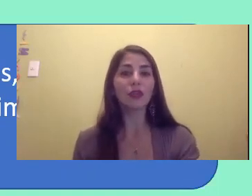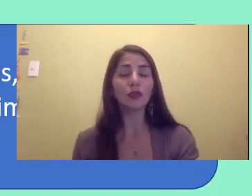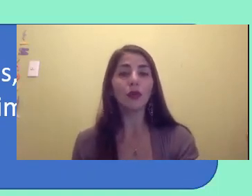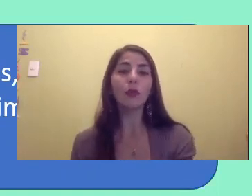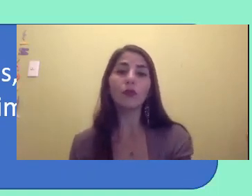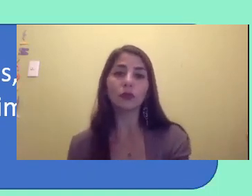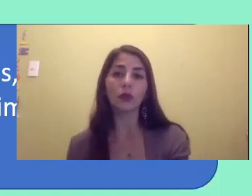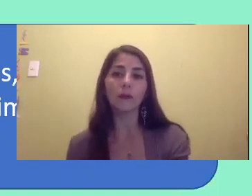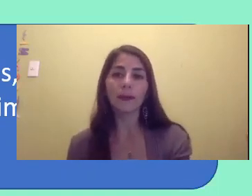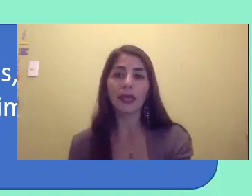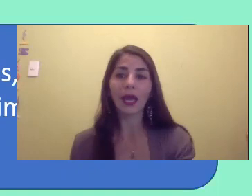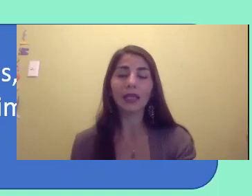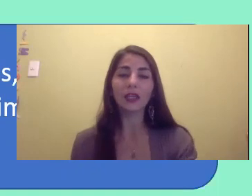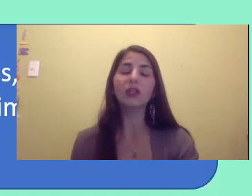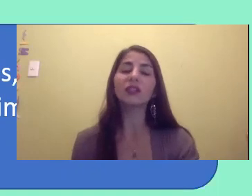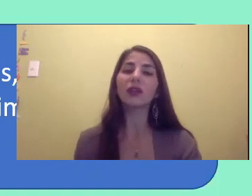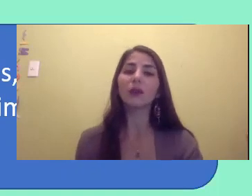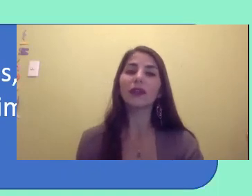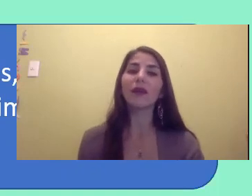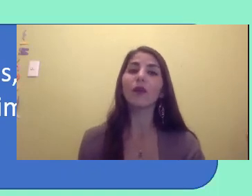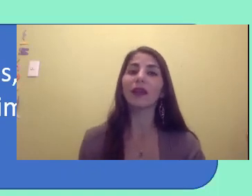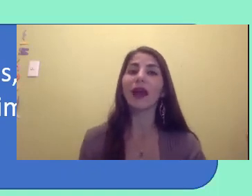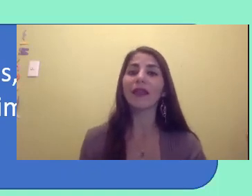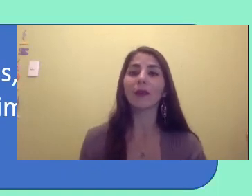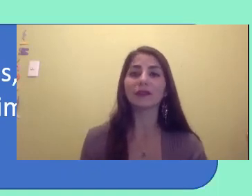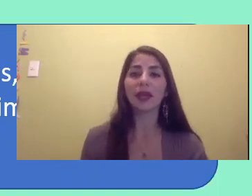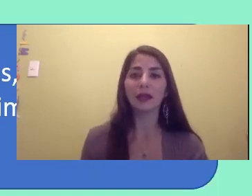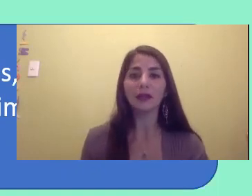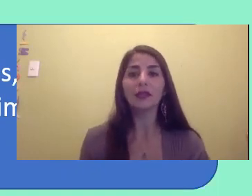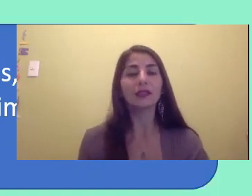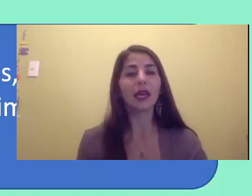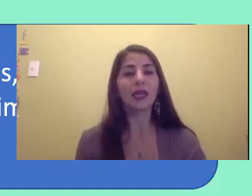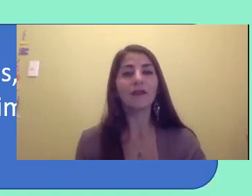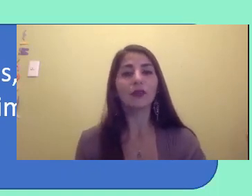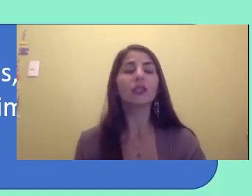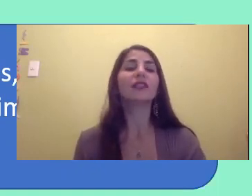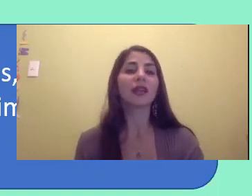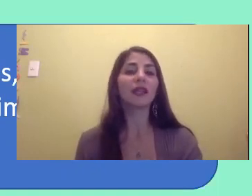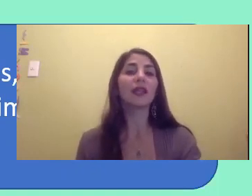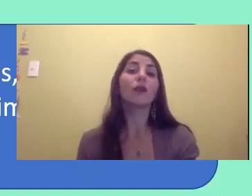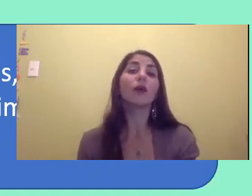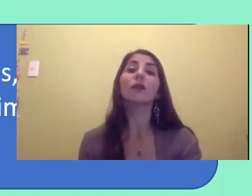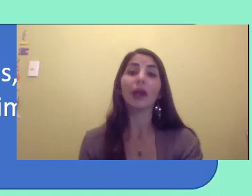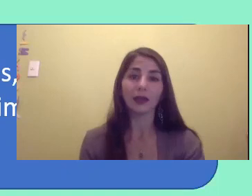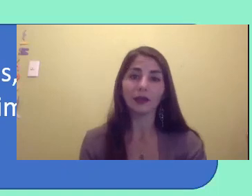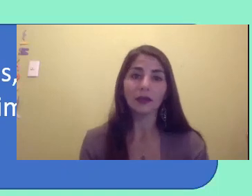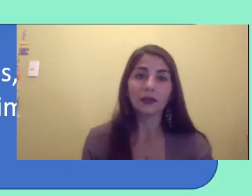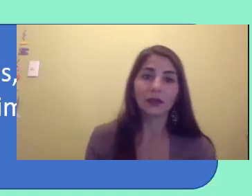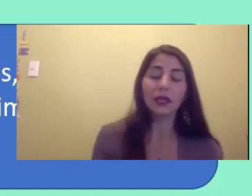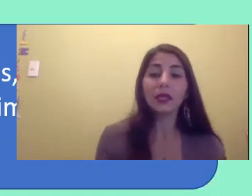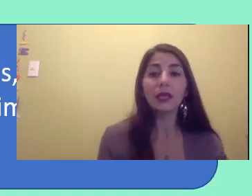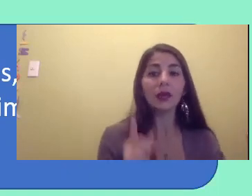grado severo o profundo. ¿Ya? Aquellos que tienen una pérdida moderada, parcial, ya van a utilizar el lenguaje